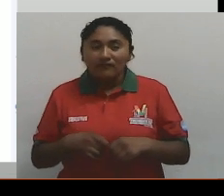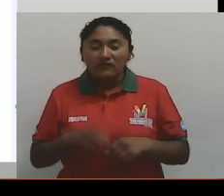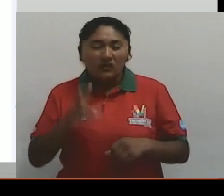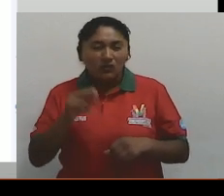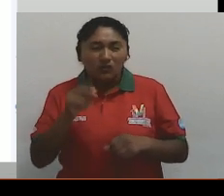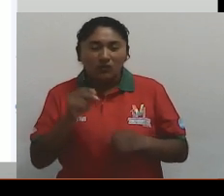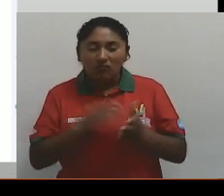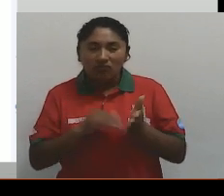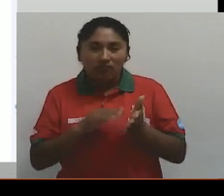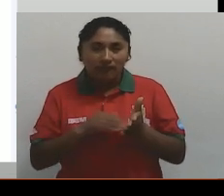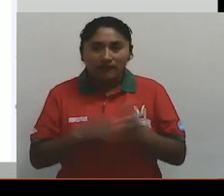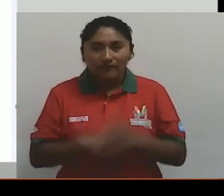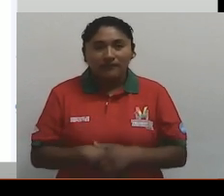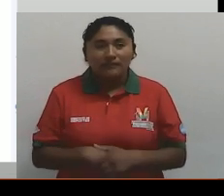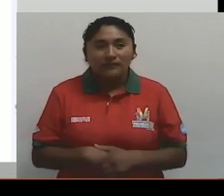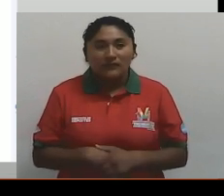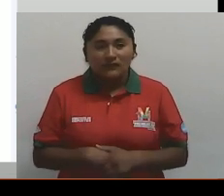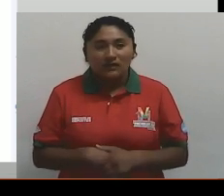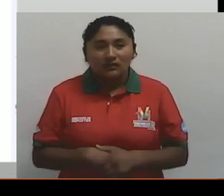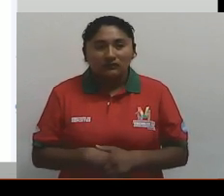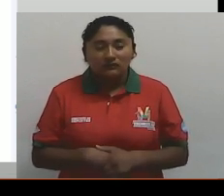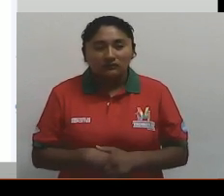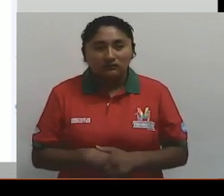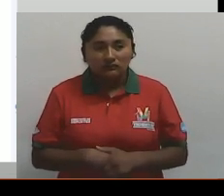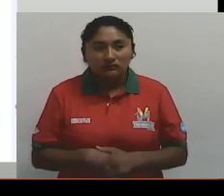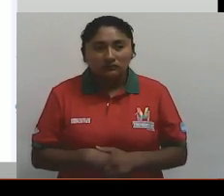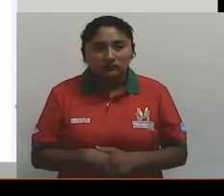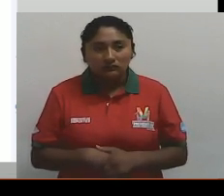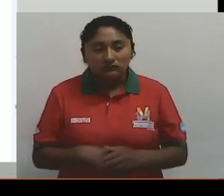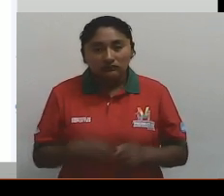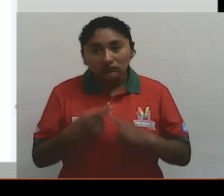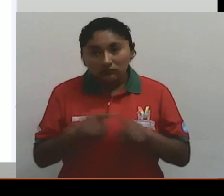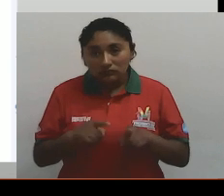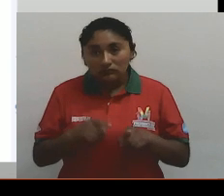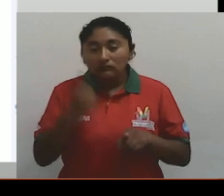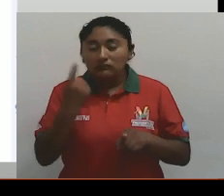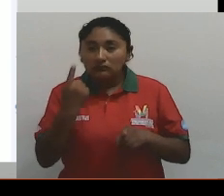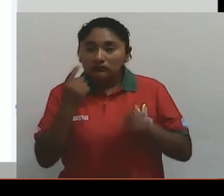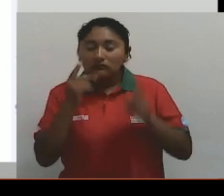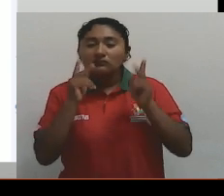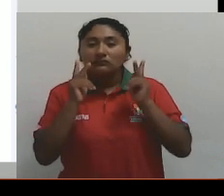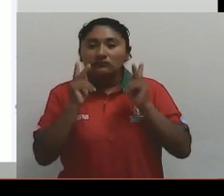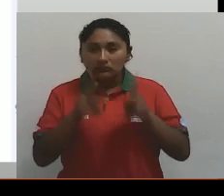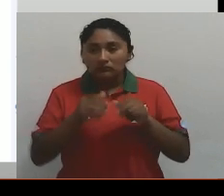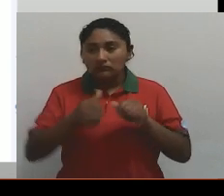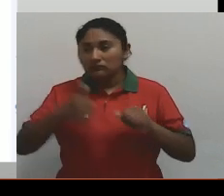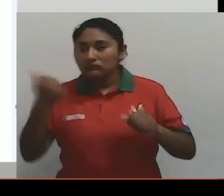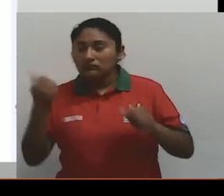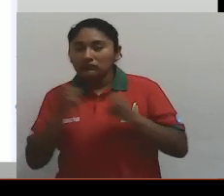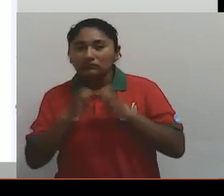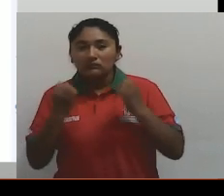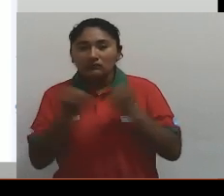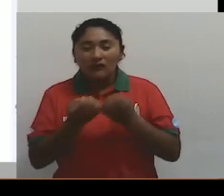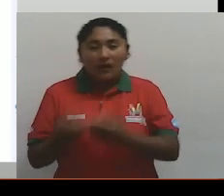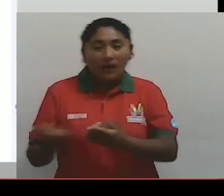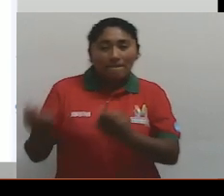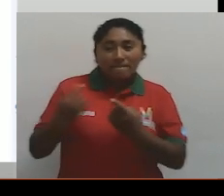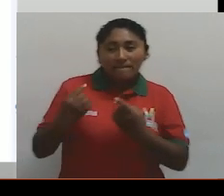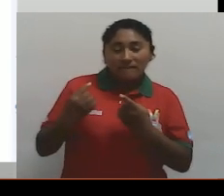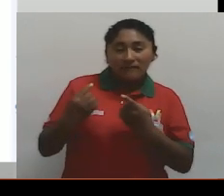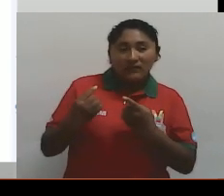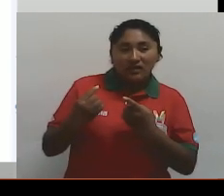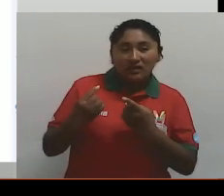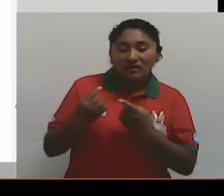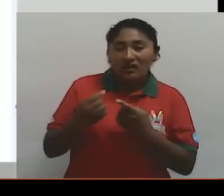del equipo viene a golpear el pie, el otro jugador rescata con el pie y el